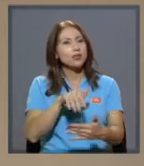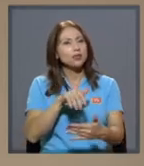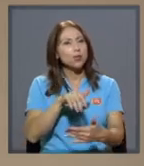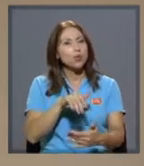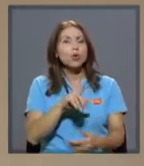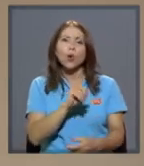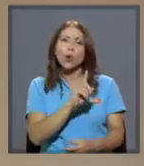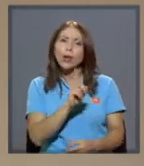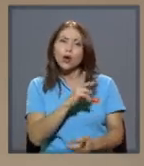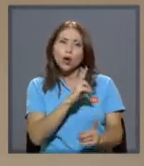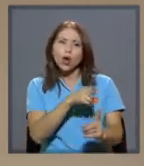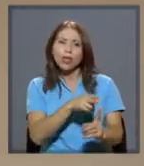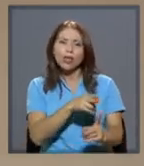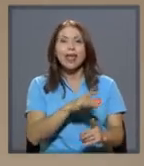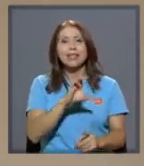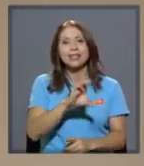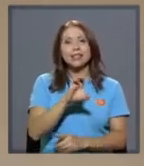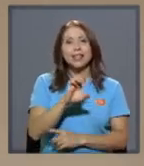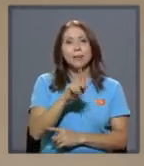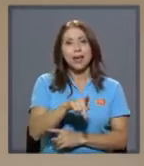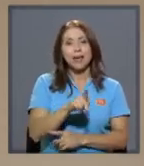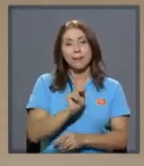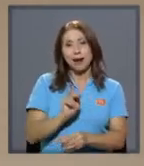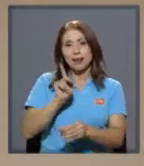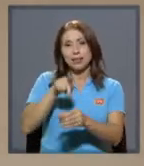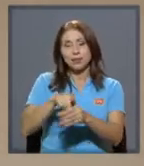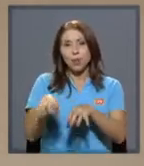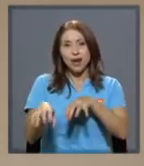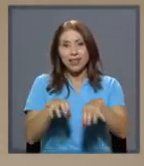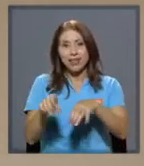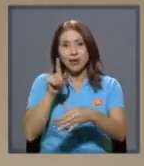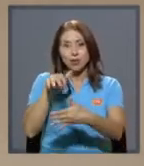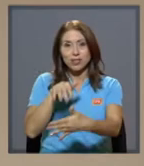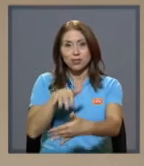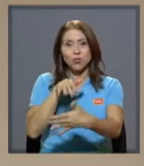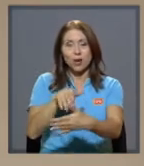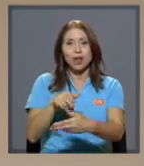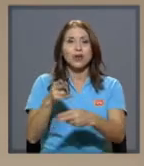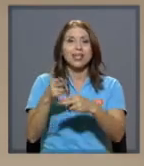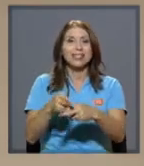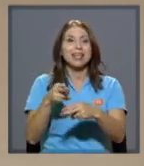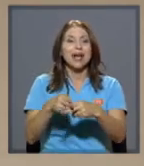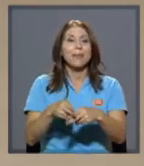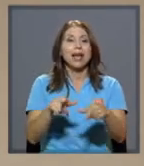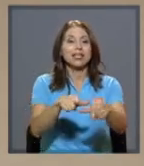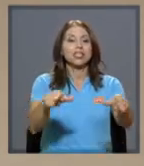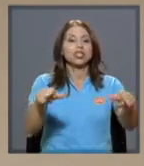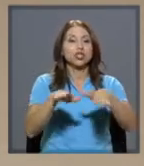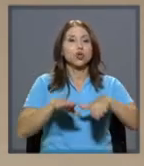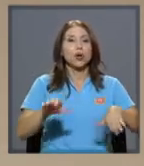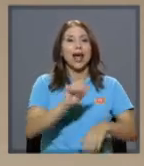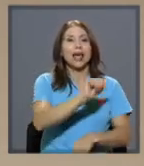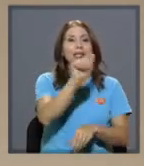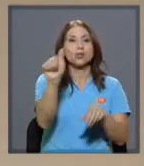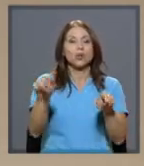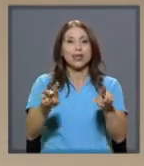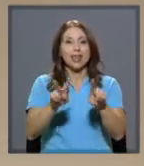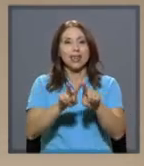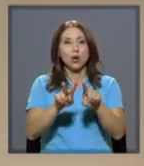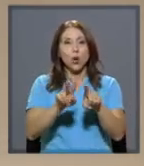CCP participó de manera muy activa, que son la zona azul de Nicoya, donde hay